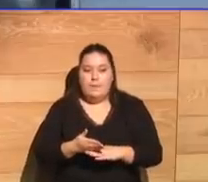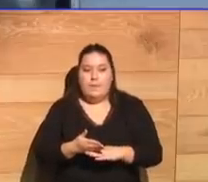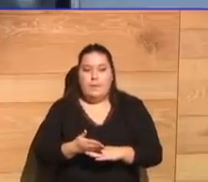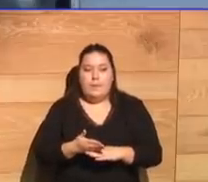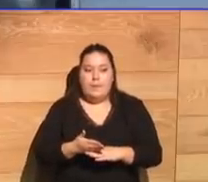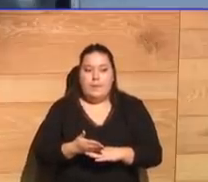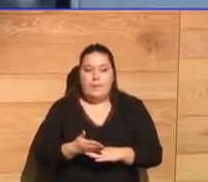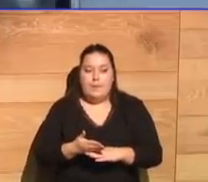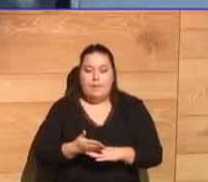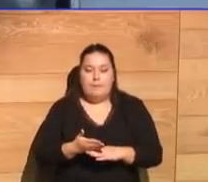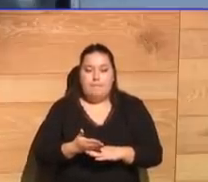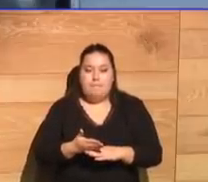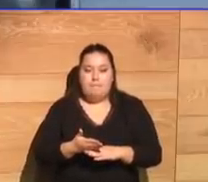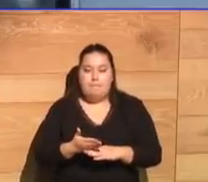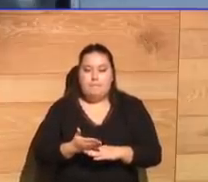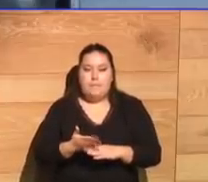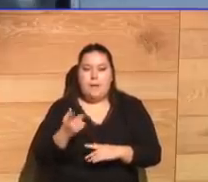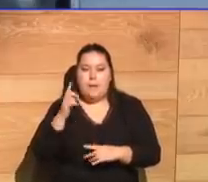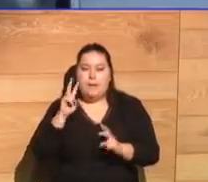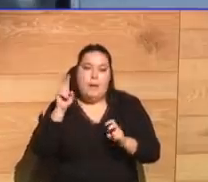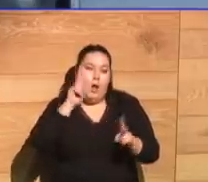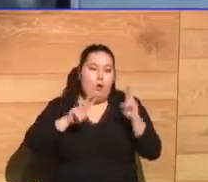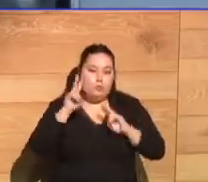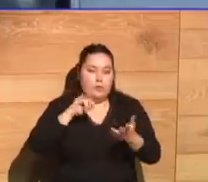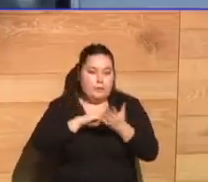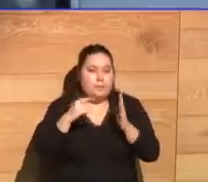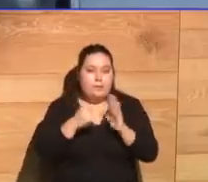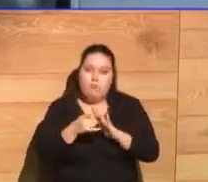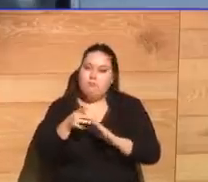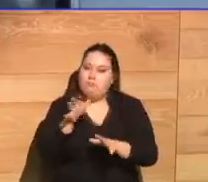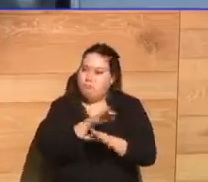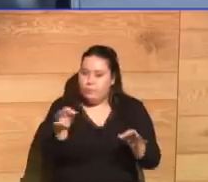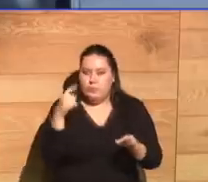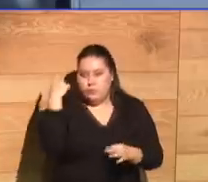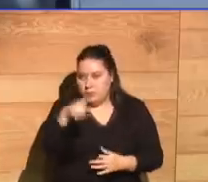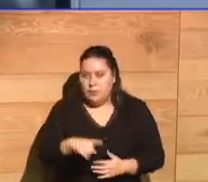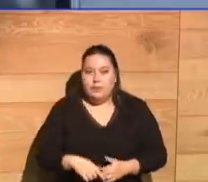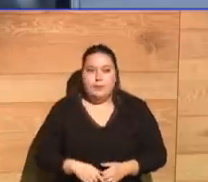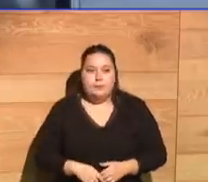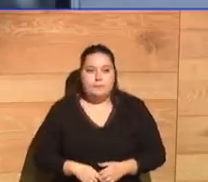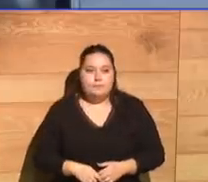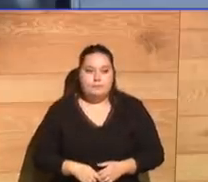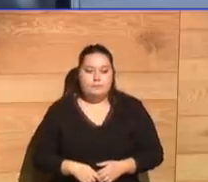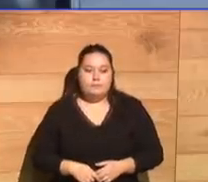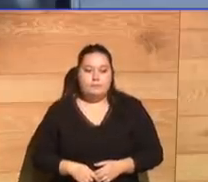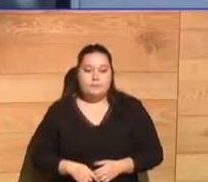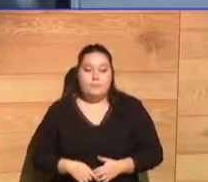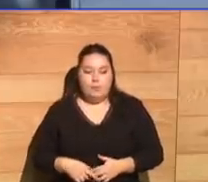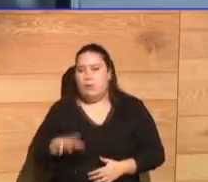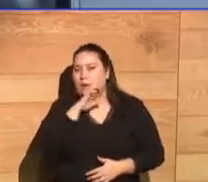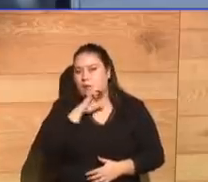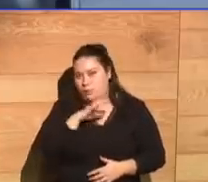es un grandísimo operador. Vieja escuela, pero además que domina las ópticas a la perfección. Fíjate, hay una de estas famosas